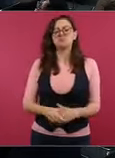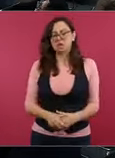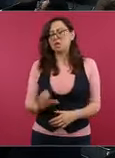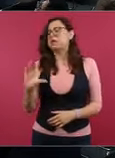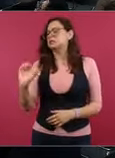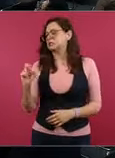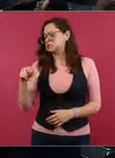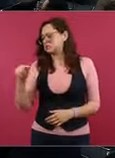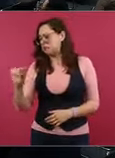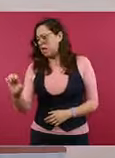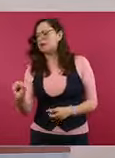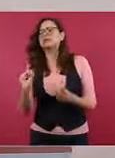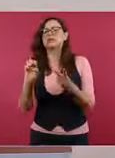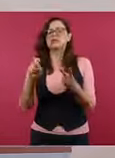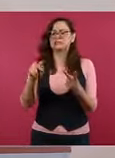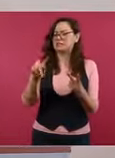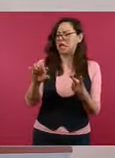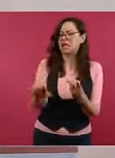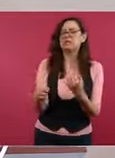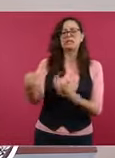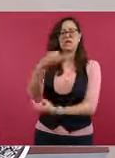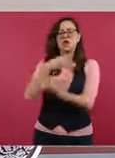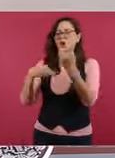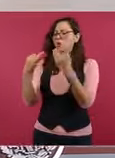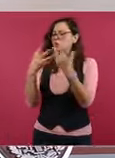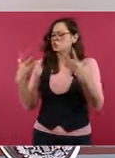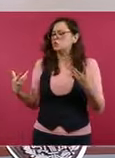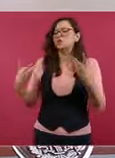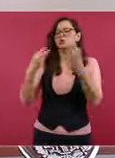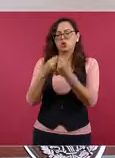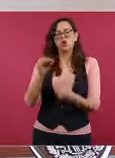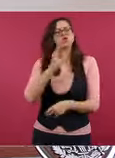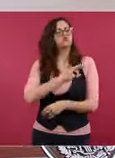y con el gente y con todos. Y vamos muy bien.